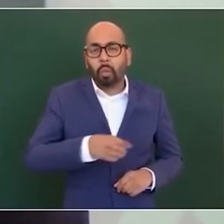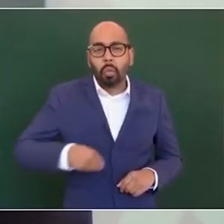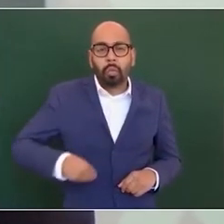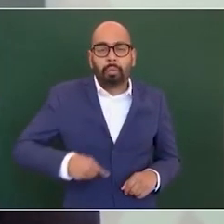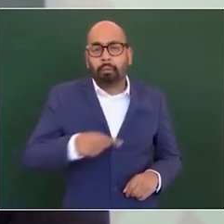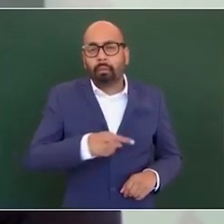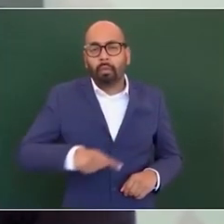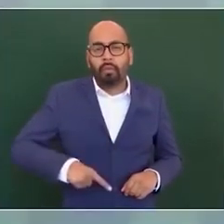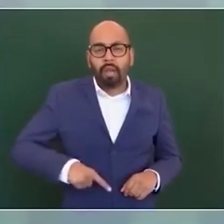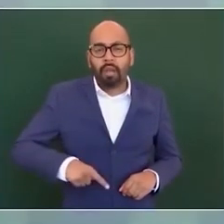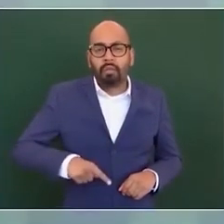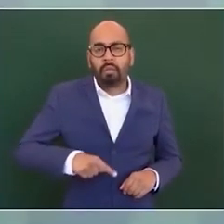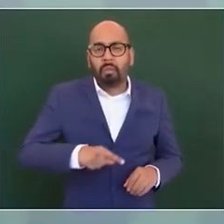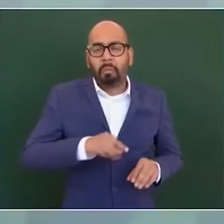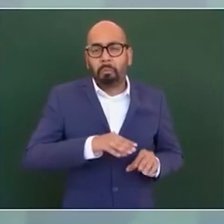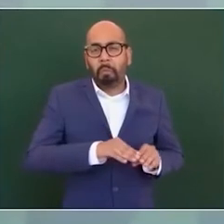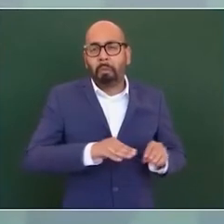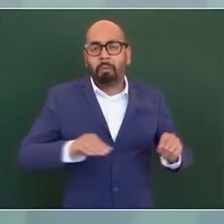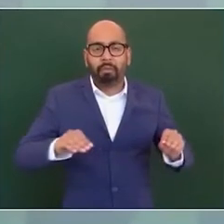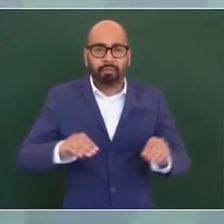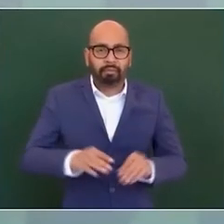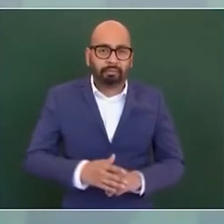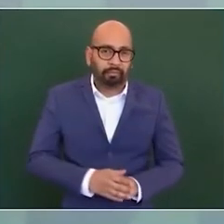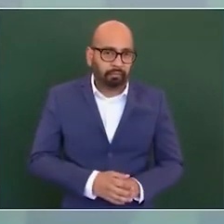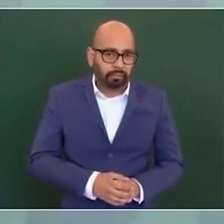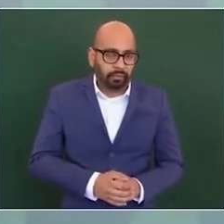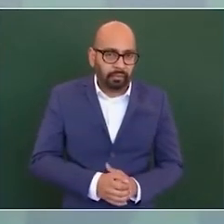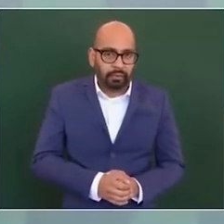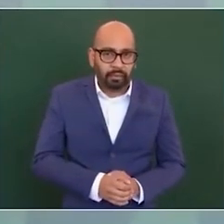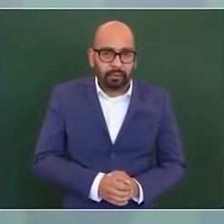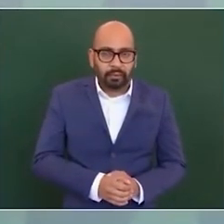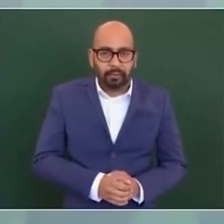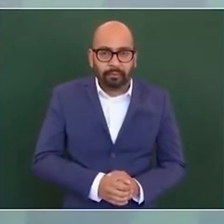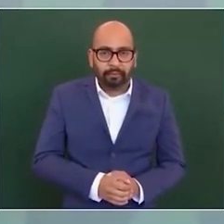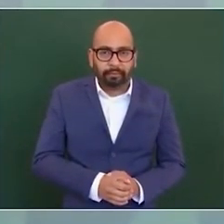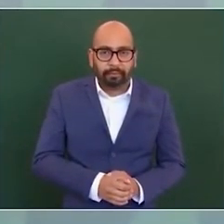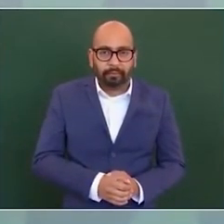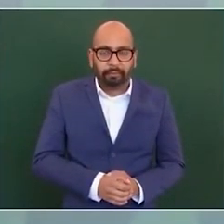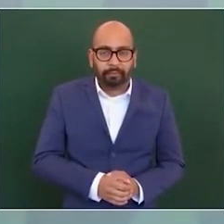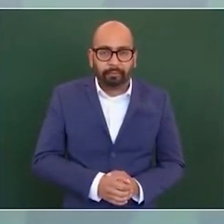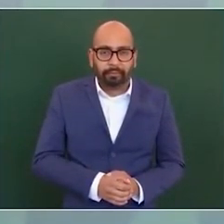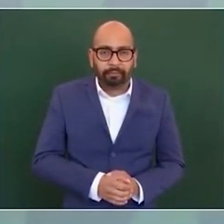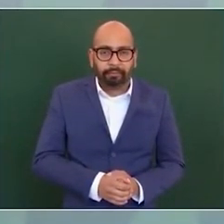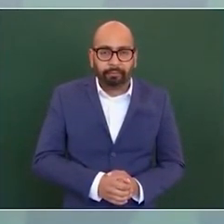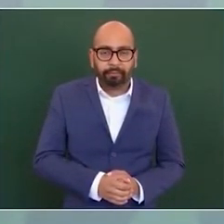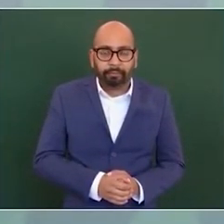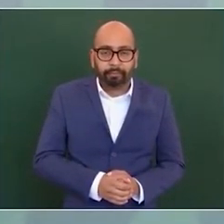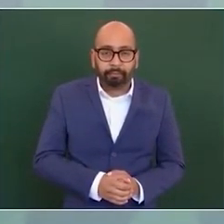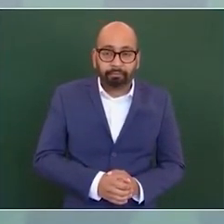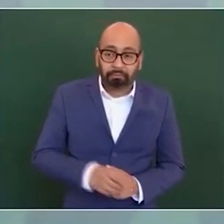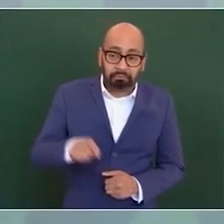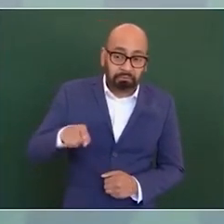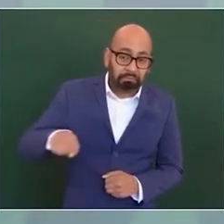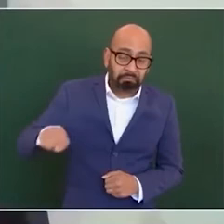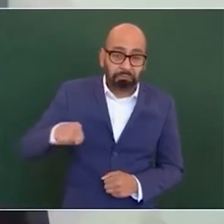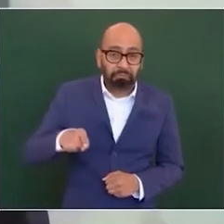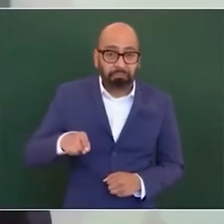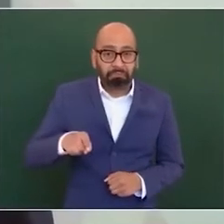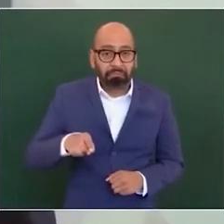Para también, si no logran convencer a la gente, que